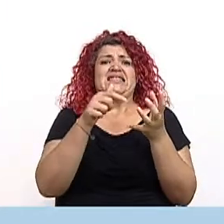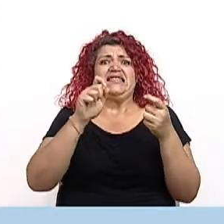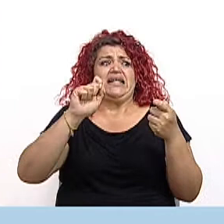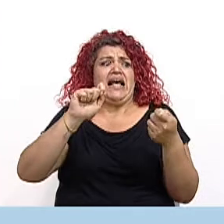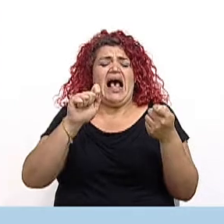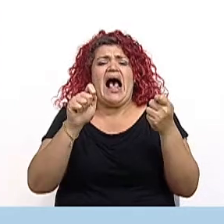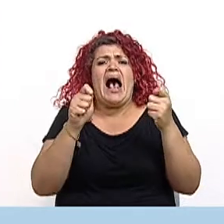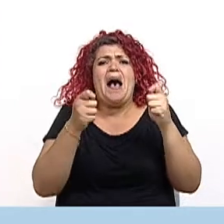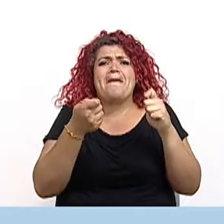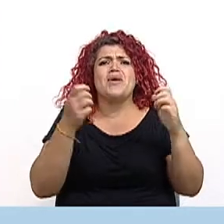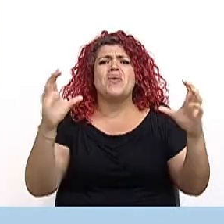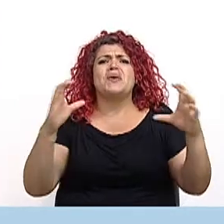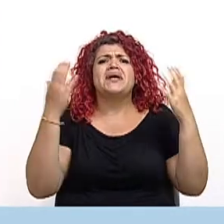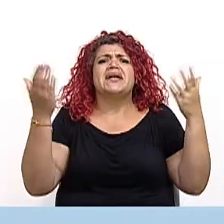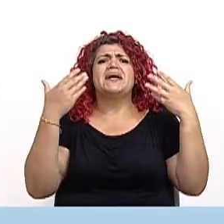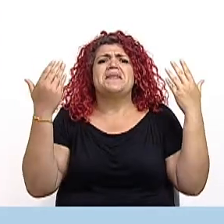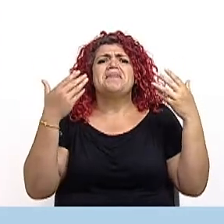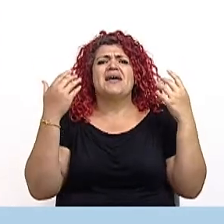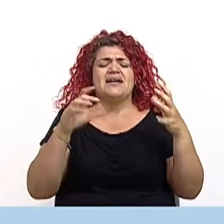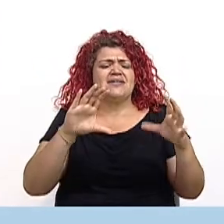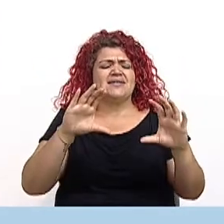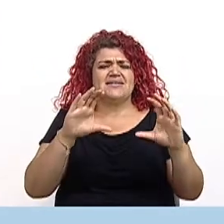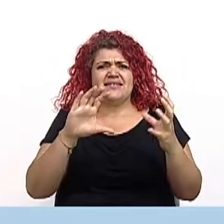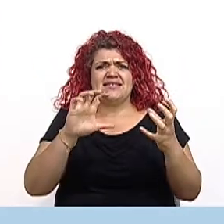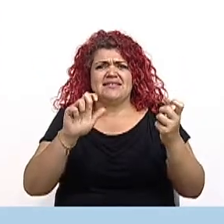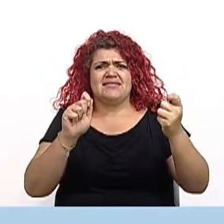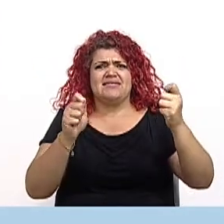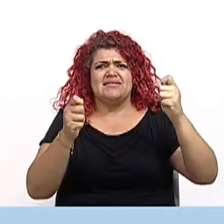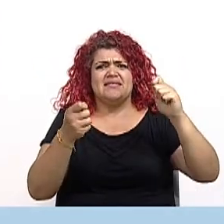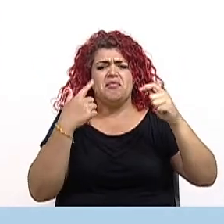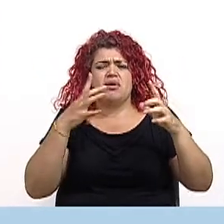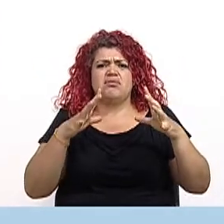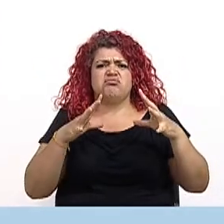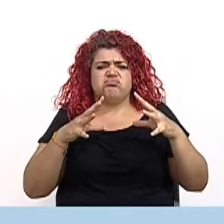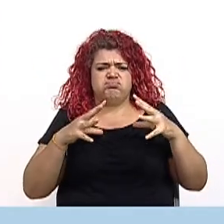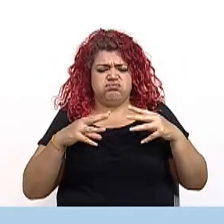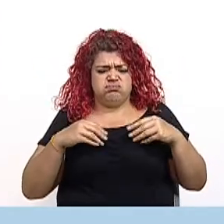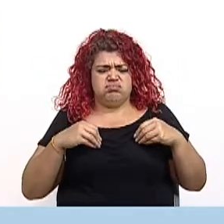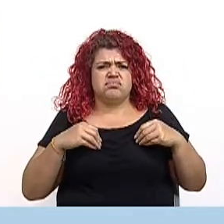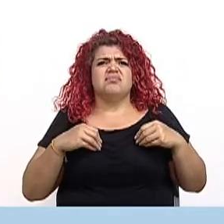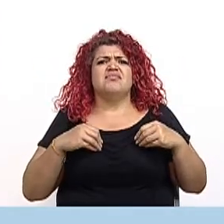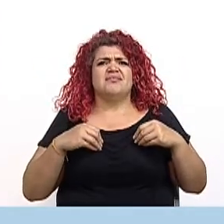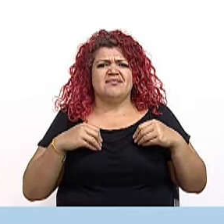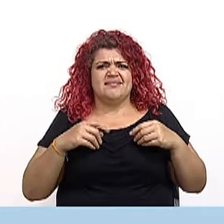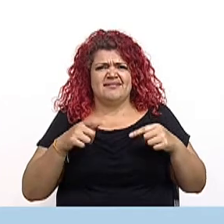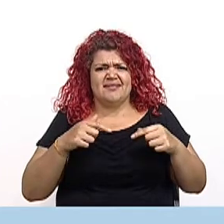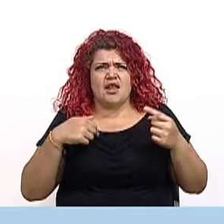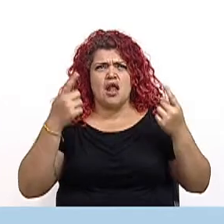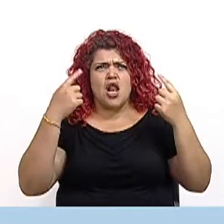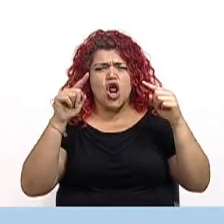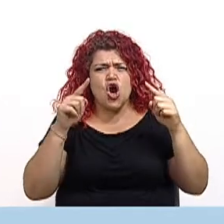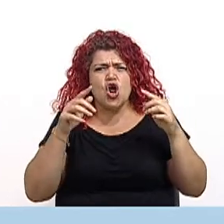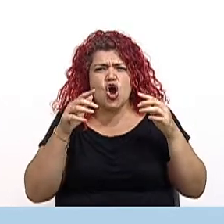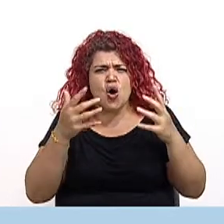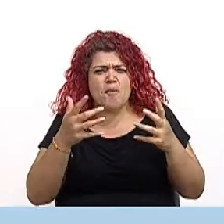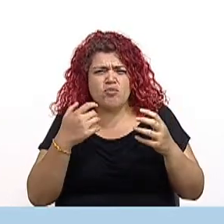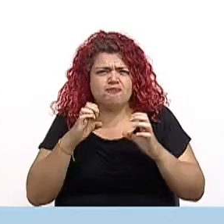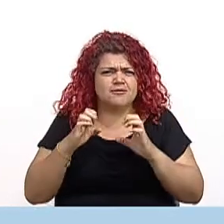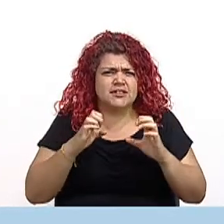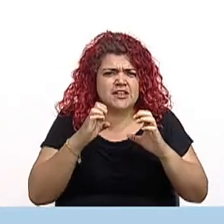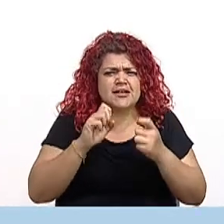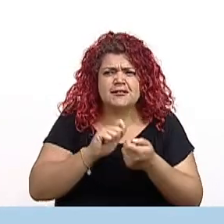cambio climático, precisamente por toda esta adaptación que tenemos que lograr a partir de una serie de